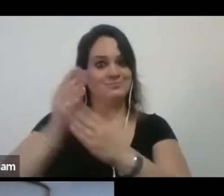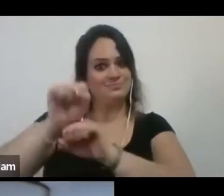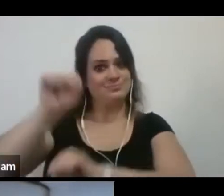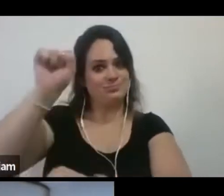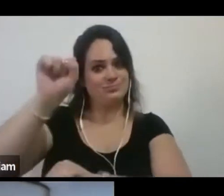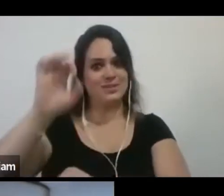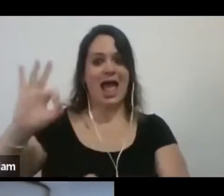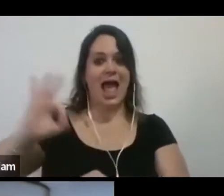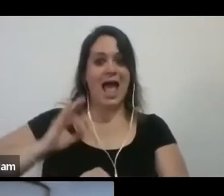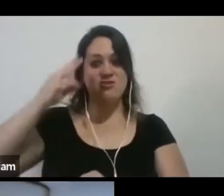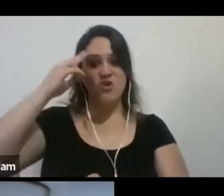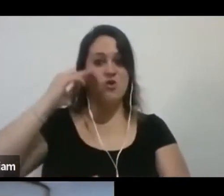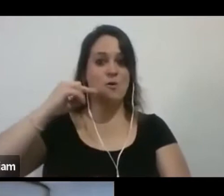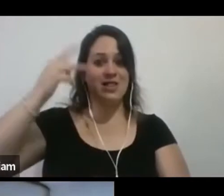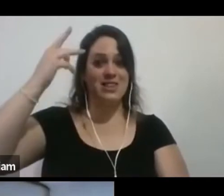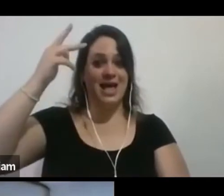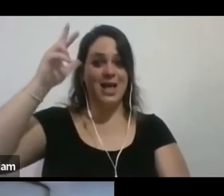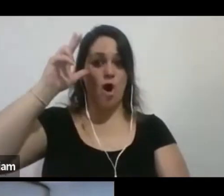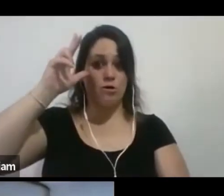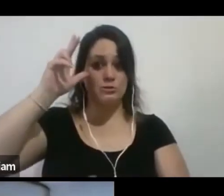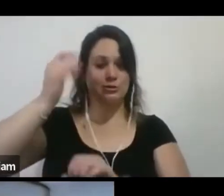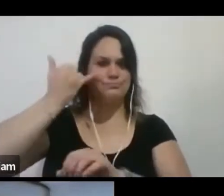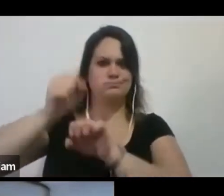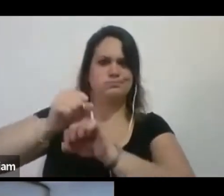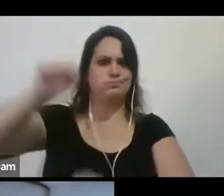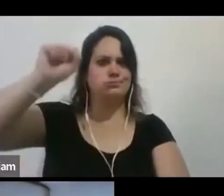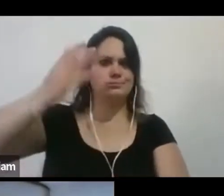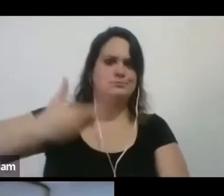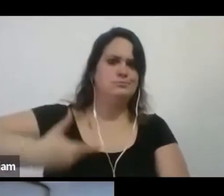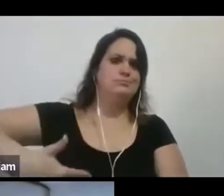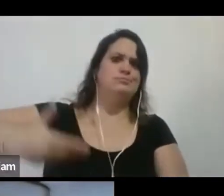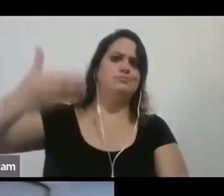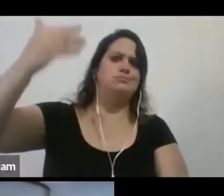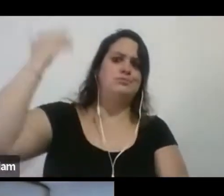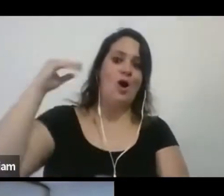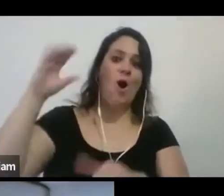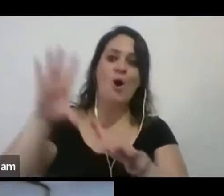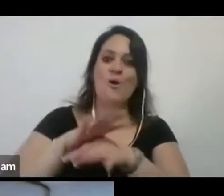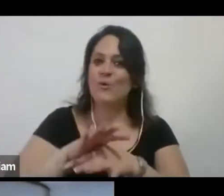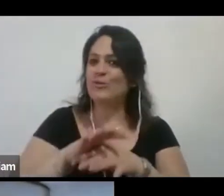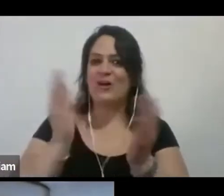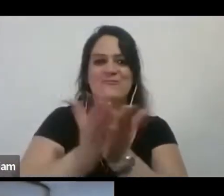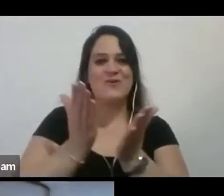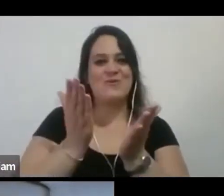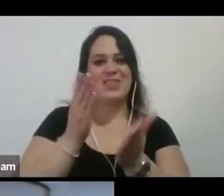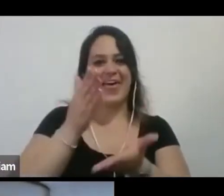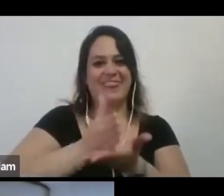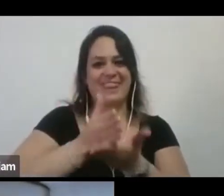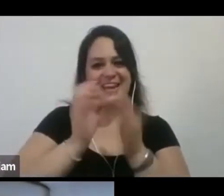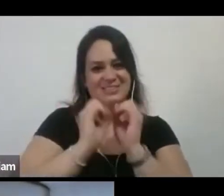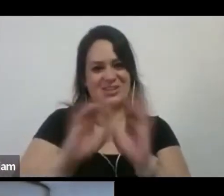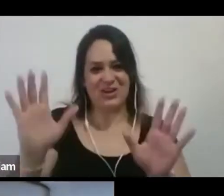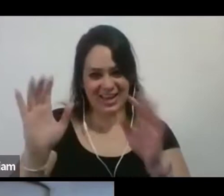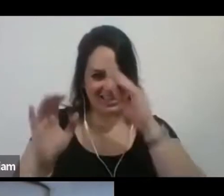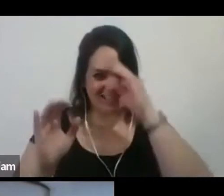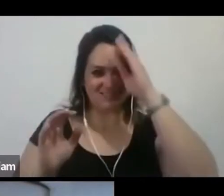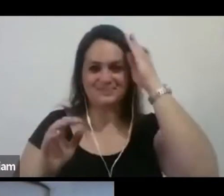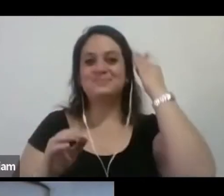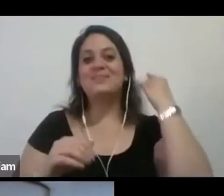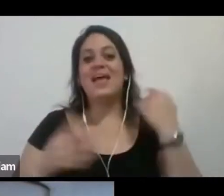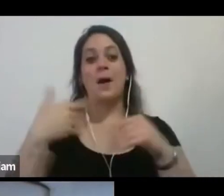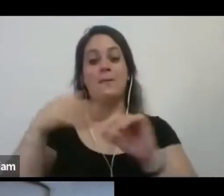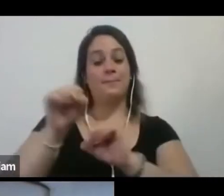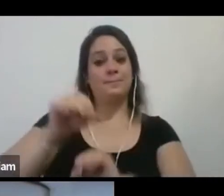año 98 me recibí, en los primeros momentos de nuestra Facultad de Derecho. Me recibí